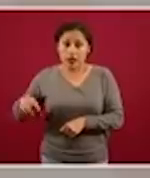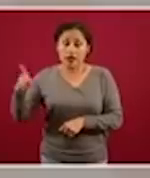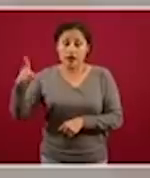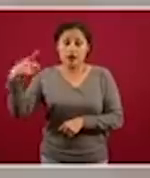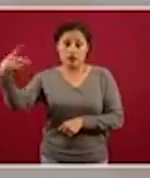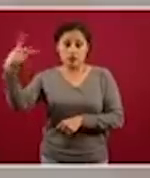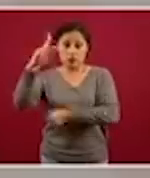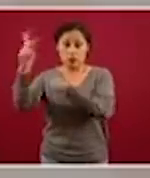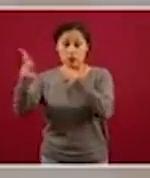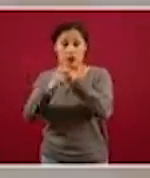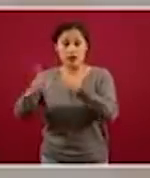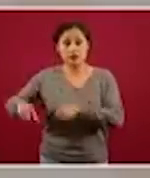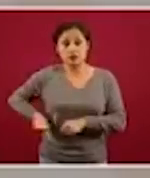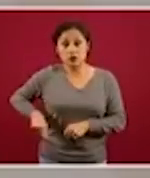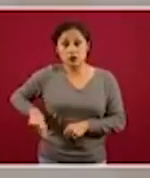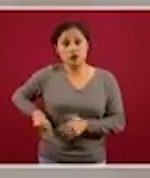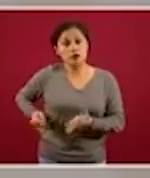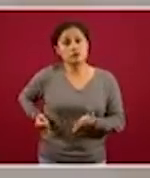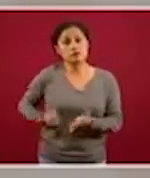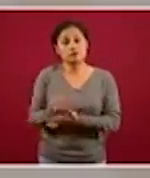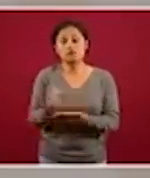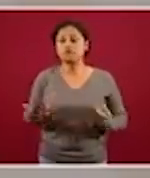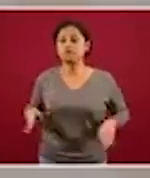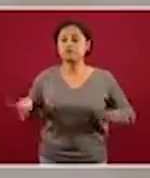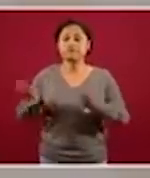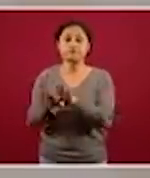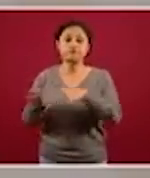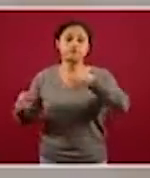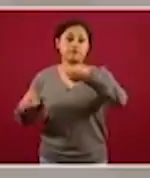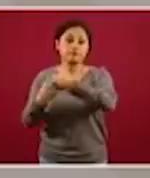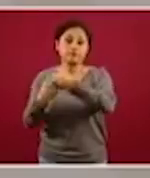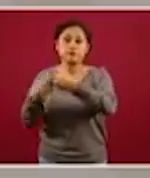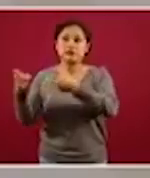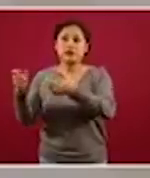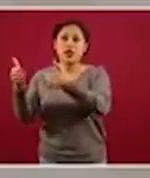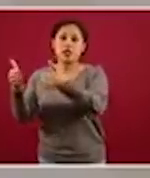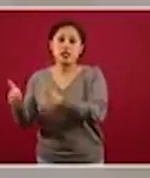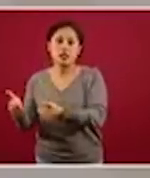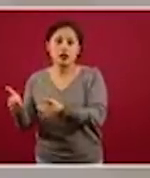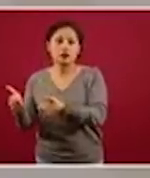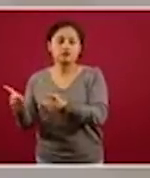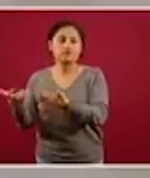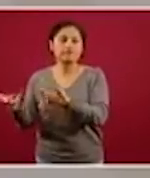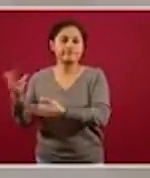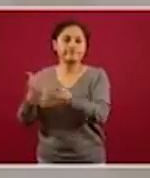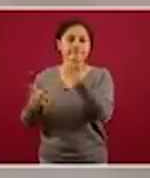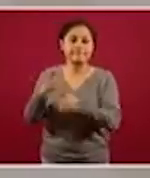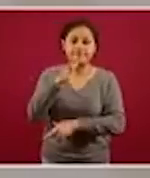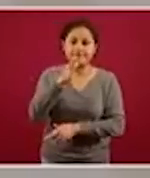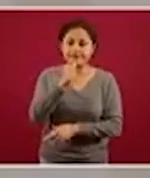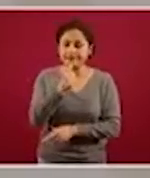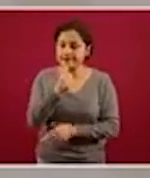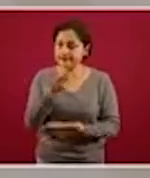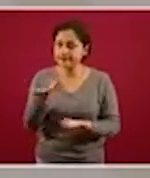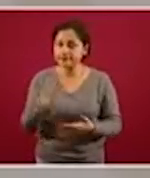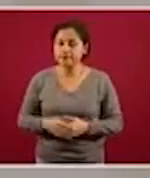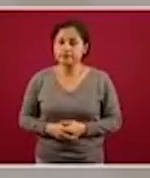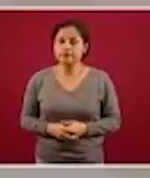de ese país hermano de cerrar sus fronteras. Entonces se quedaron sin ninguna alternativa.